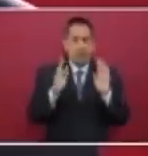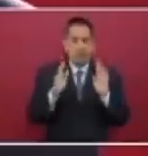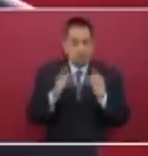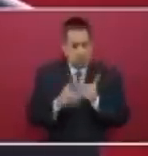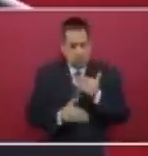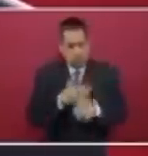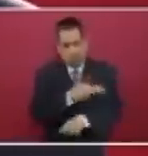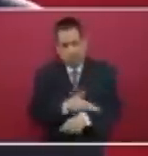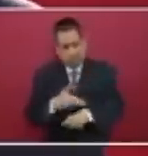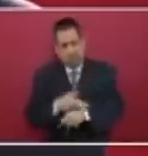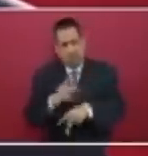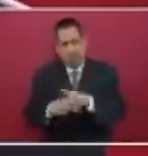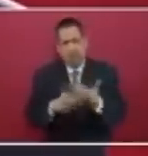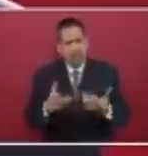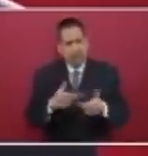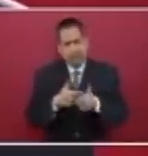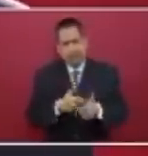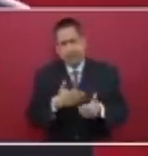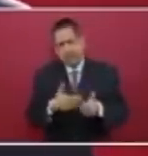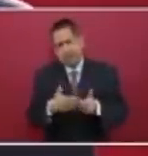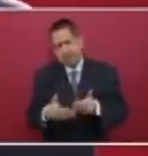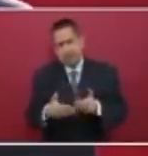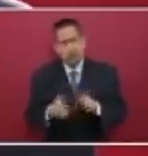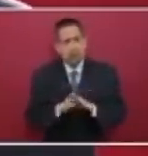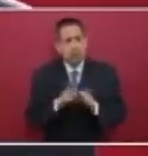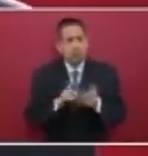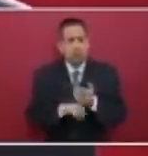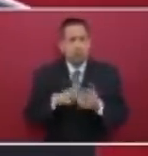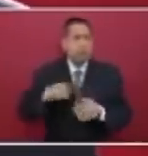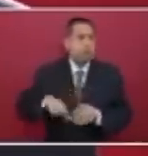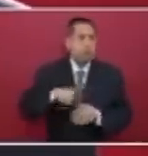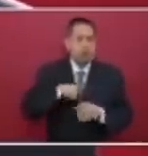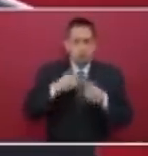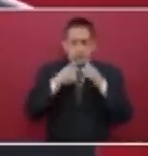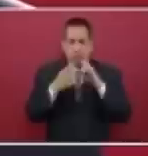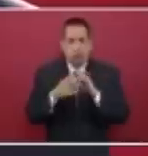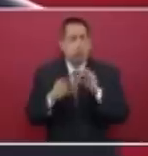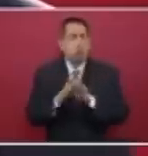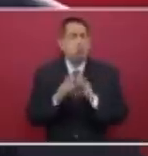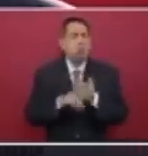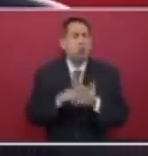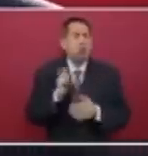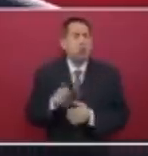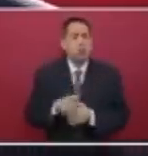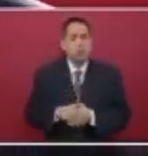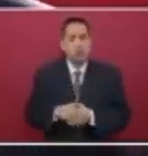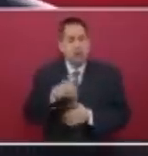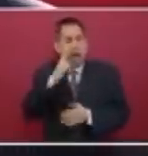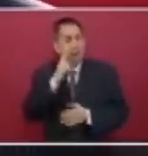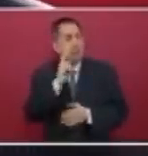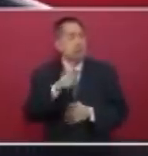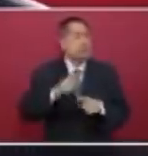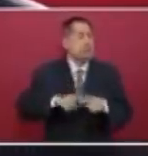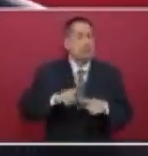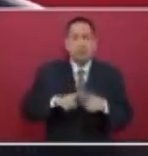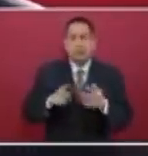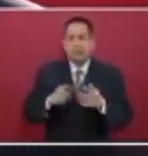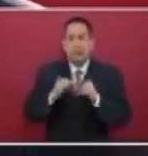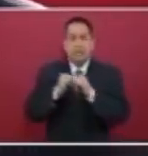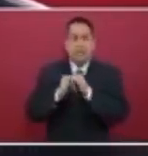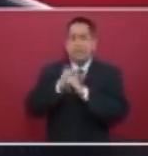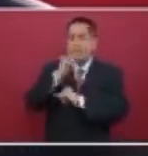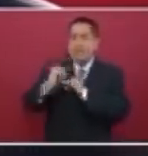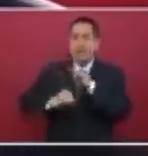procedimiento que se tiene que seguir incluso estamos buscando que haya un organismo internacional